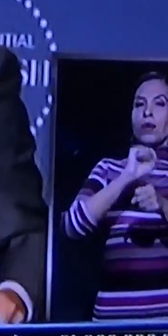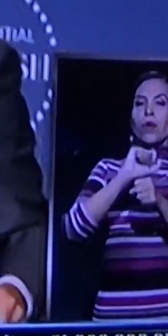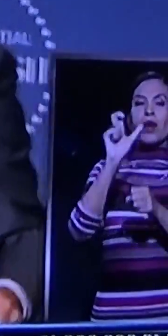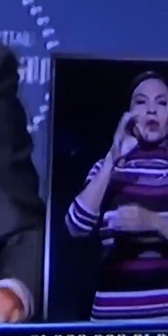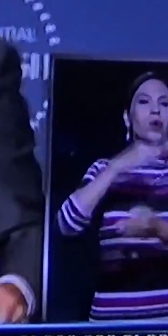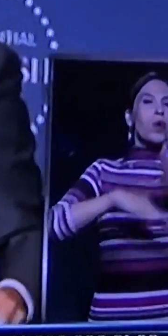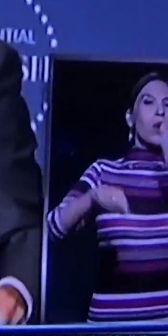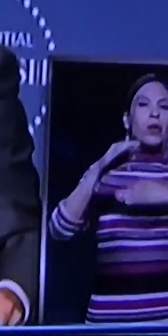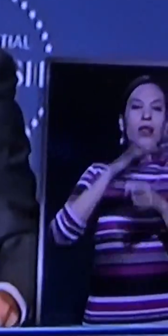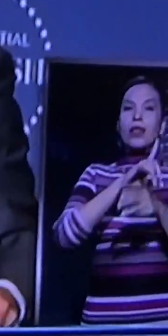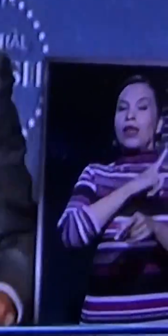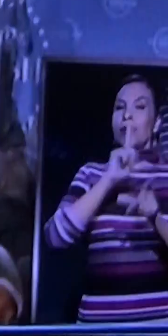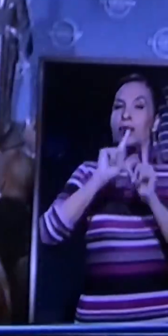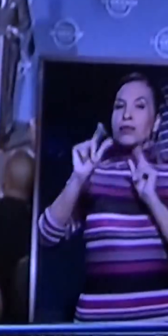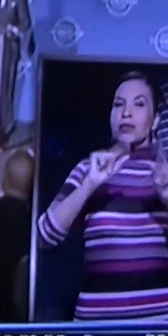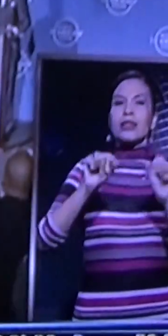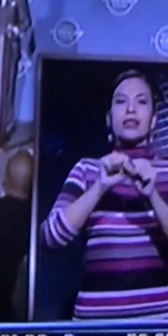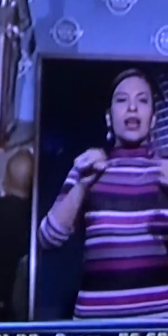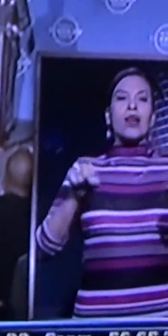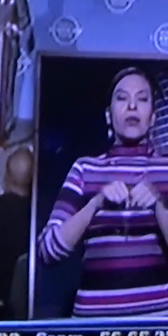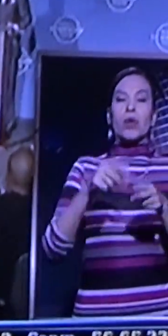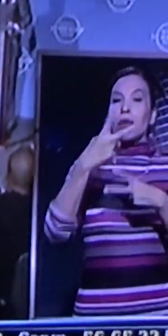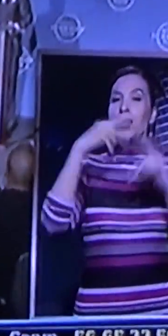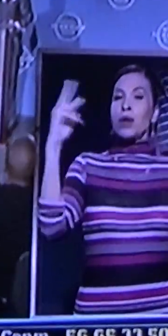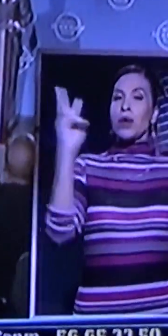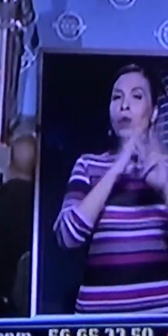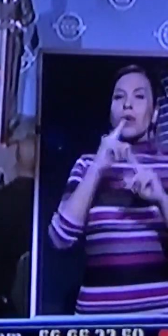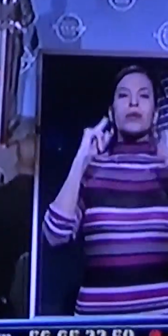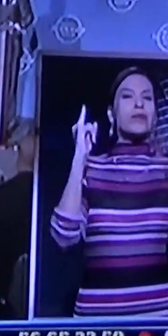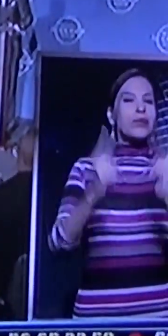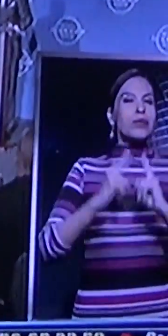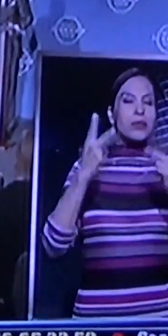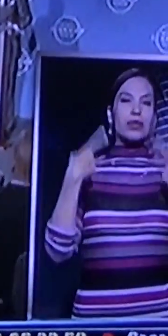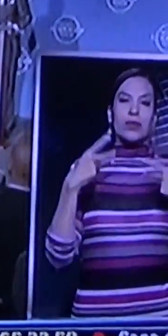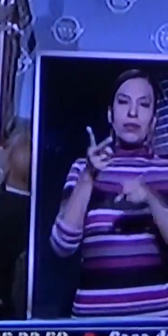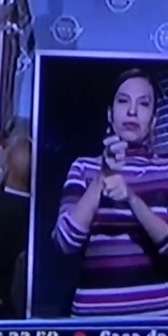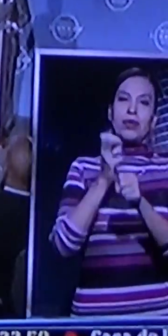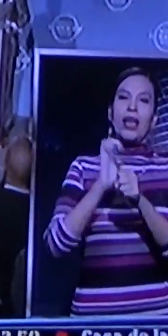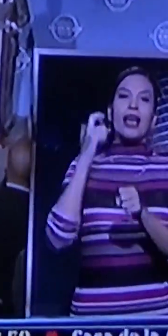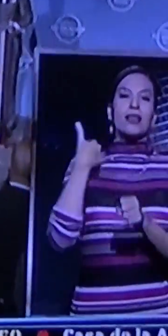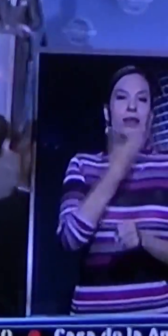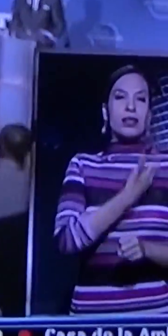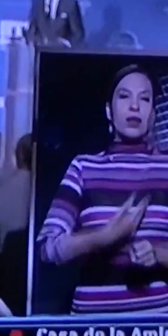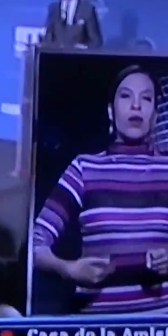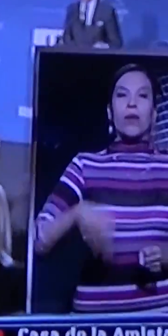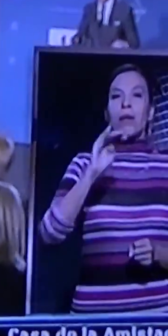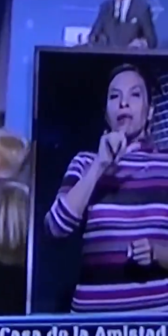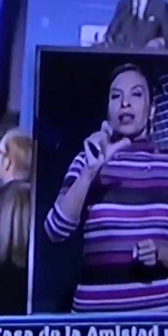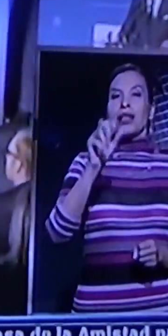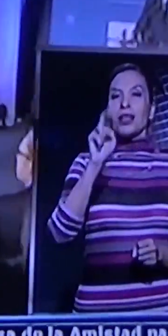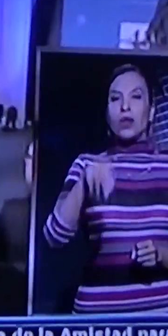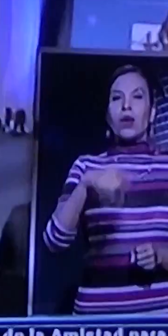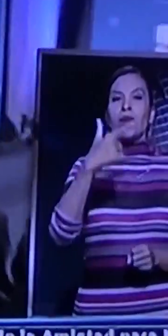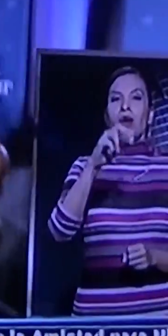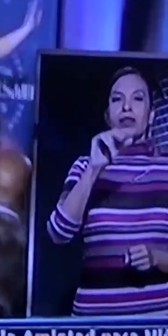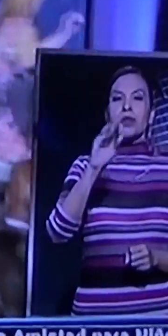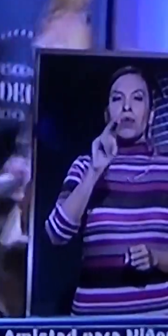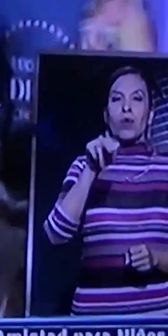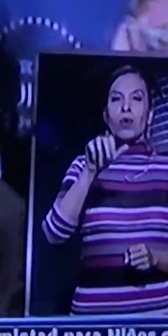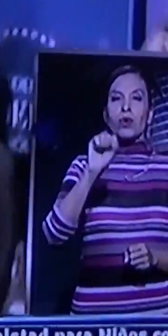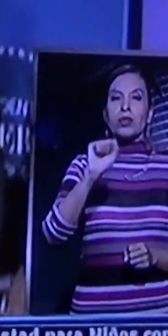cuando todo el mundo tuvo que abandonar el salón por la amenaza de un tornado. Los invitados eran los expresidentes Bill Clinton, George Bush y